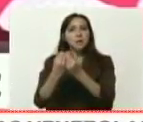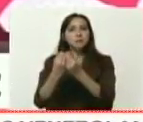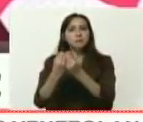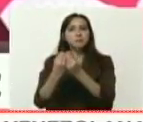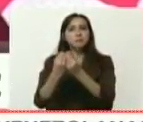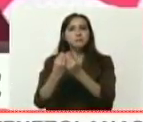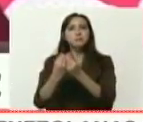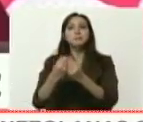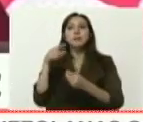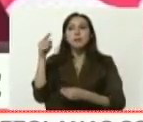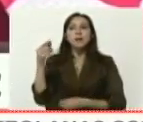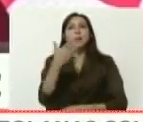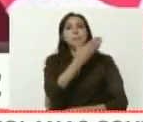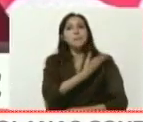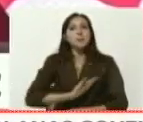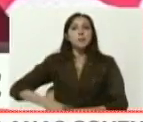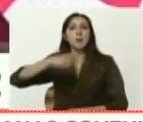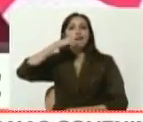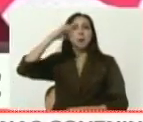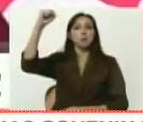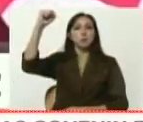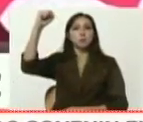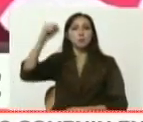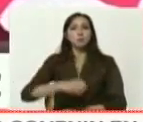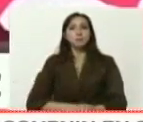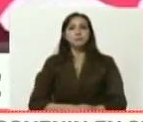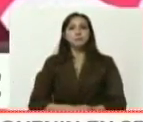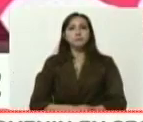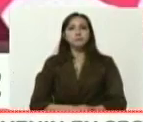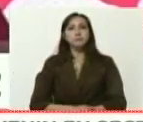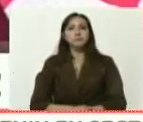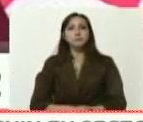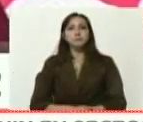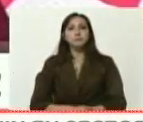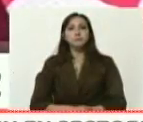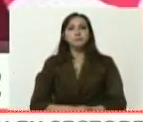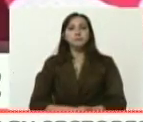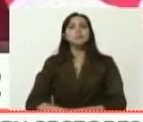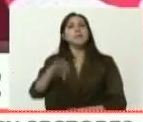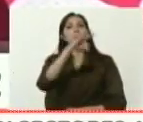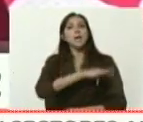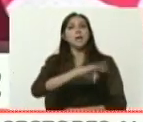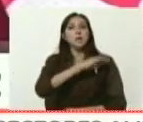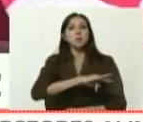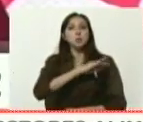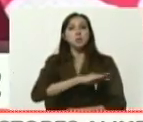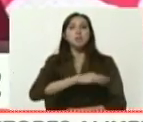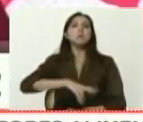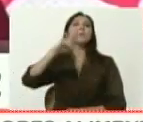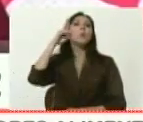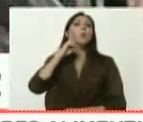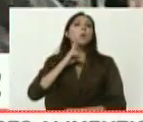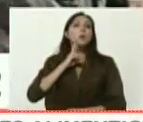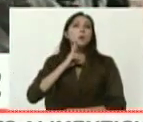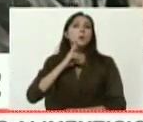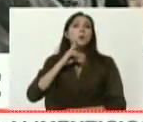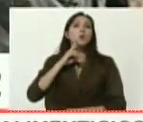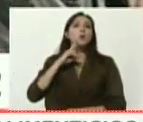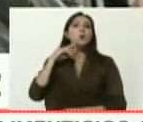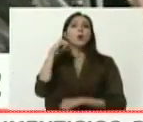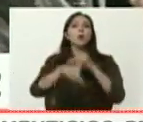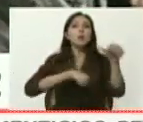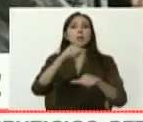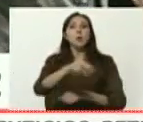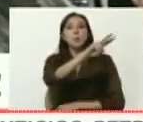resueltamente al presidente Maduro en el horizonte del socialismo bolivariano del siglo